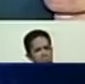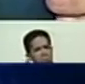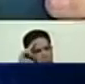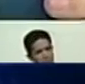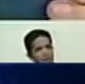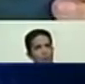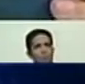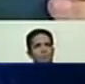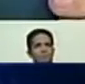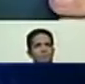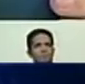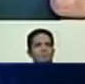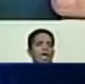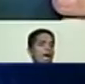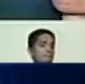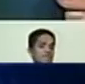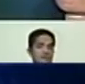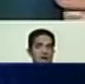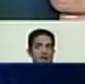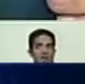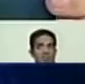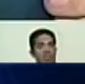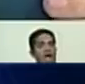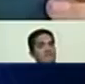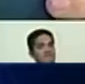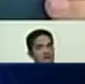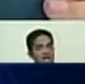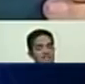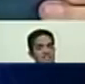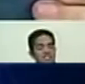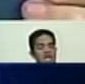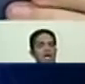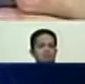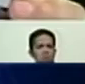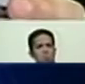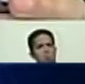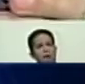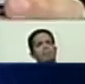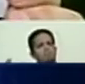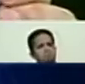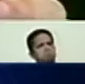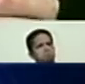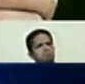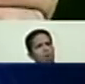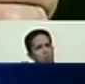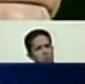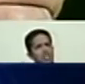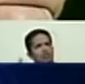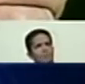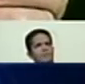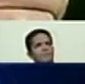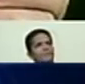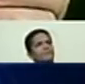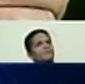respetuoso. A pesar de las diferencias estructurales que tenemos, se puede conversar con él, y este es